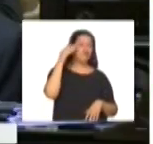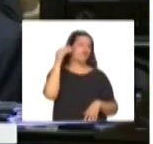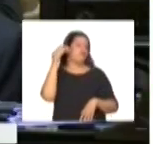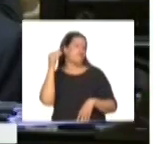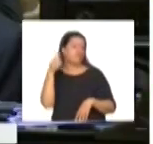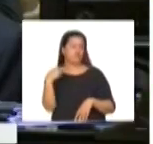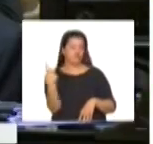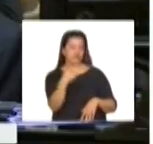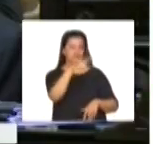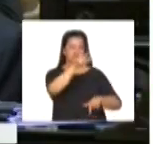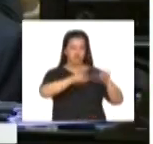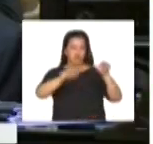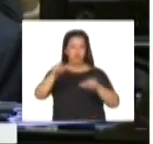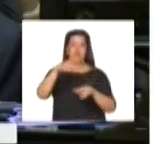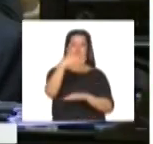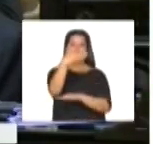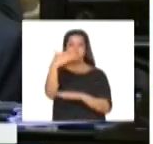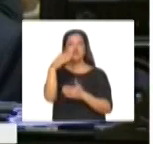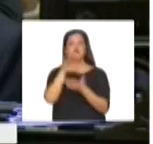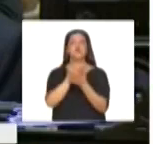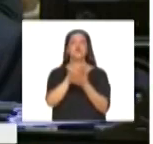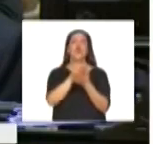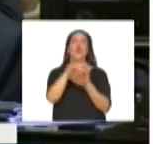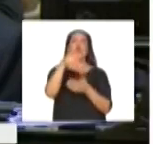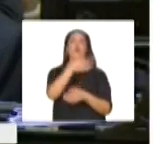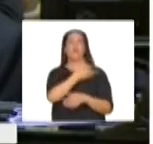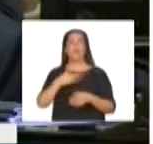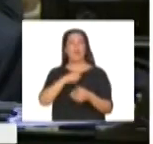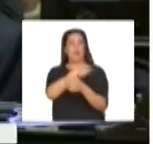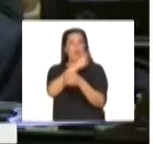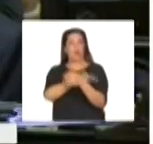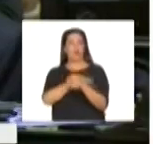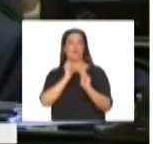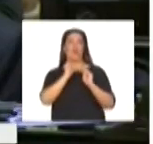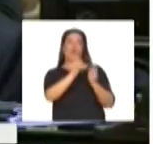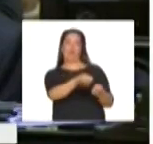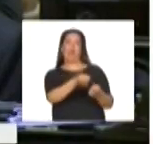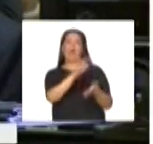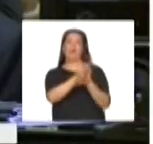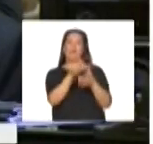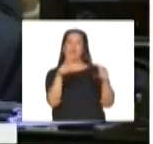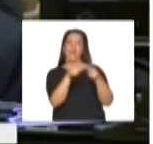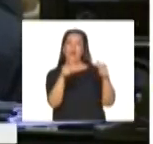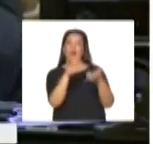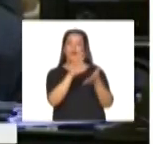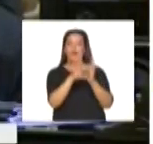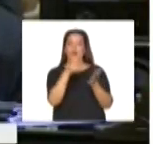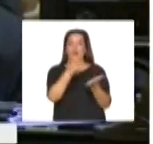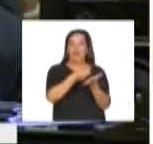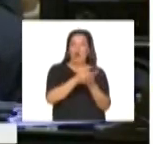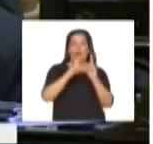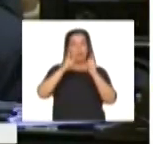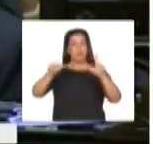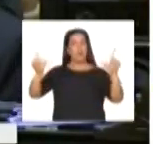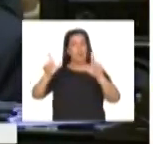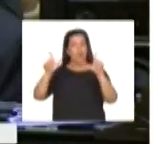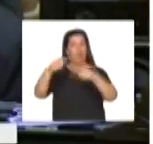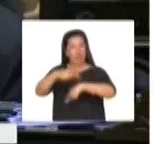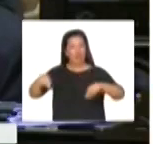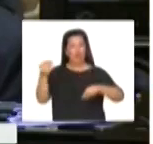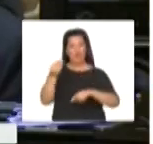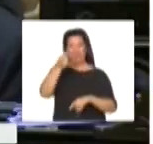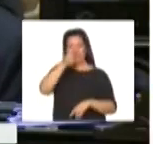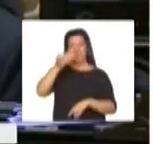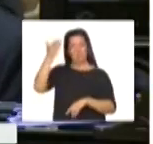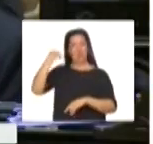candidato digno que pueda perder con Macri. Muchachos, y si van por el poder, y si directamente van